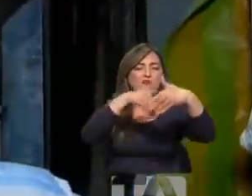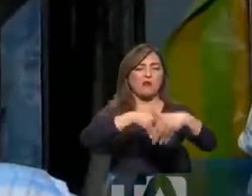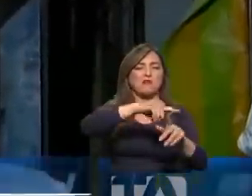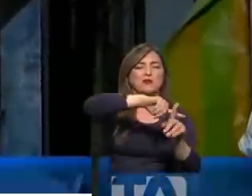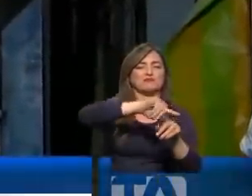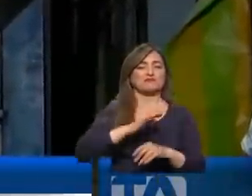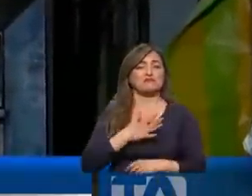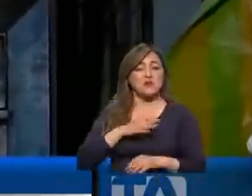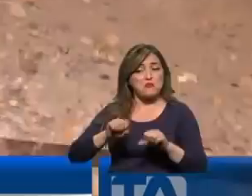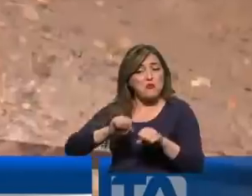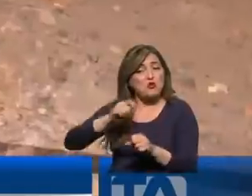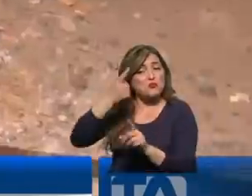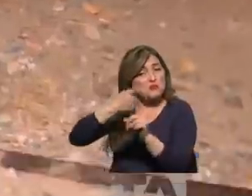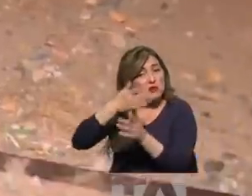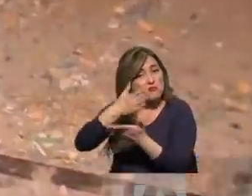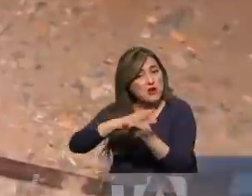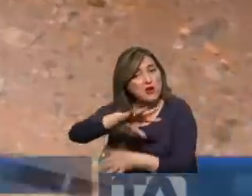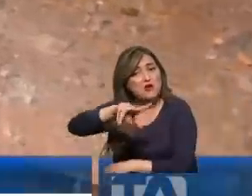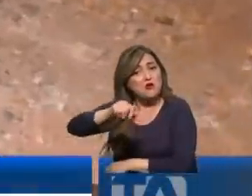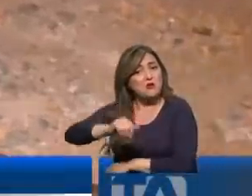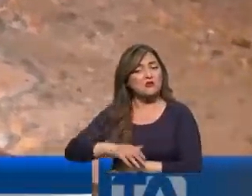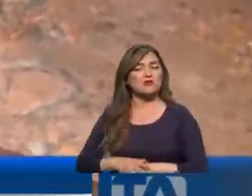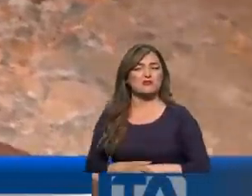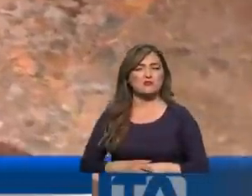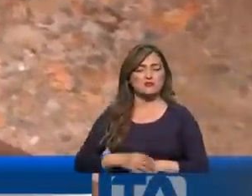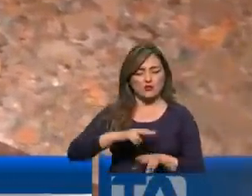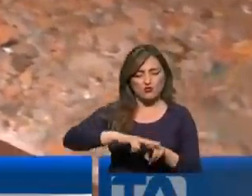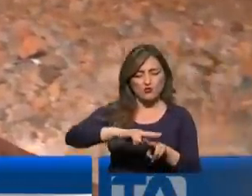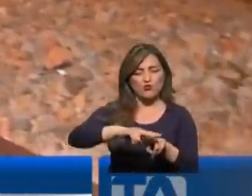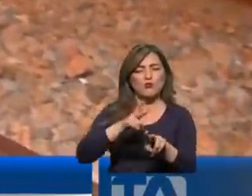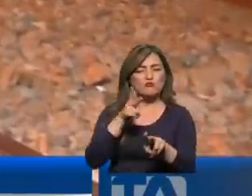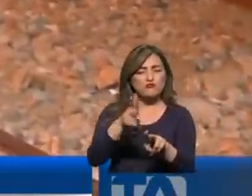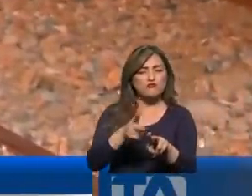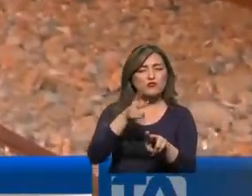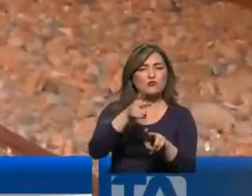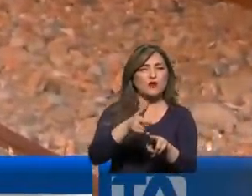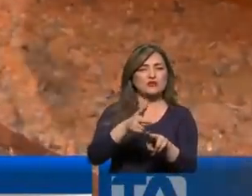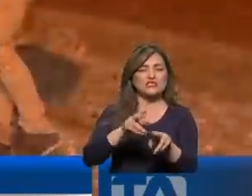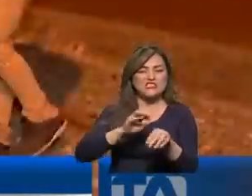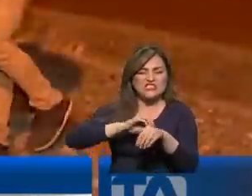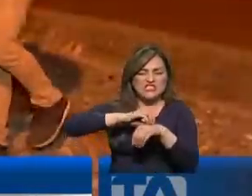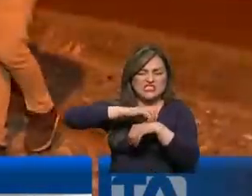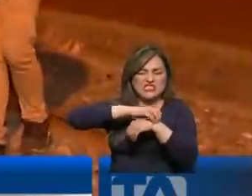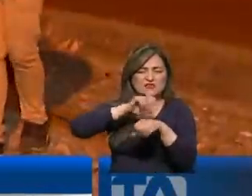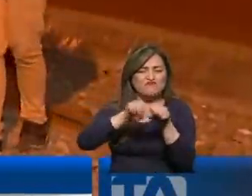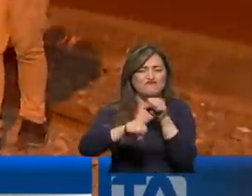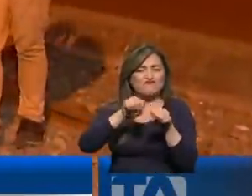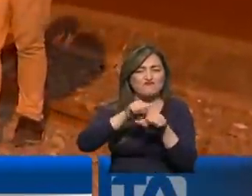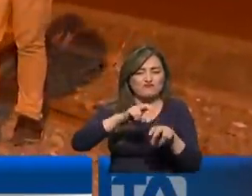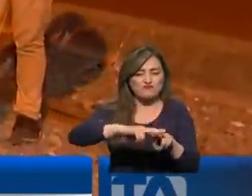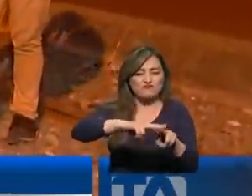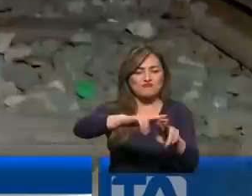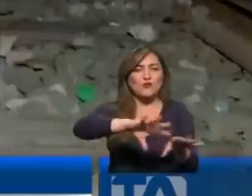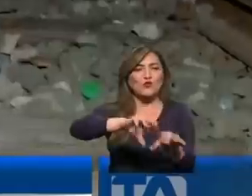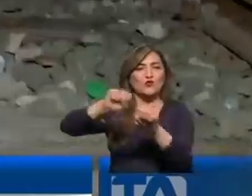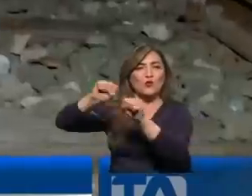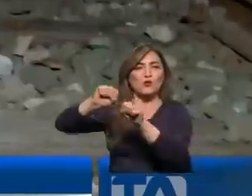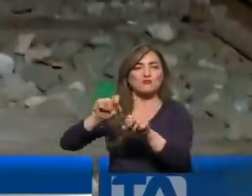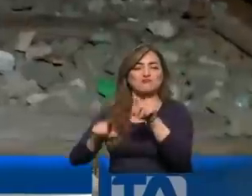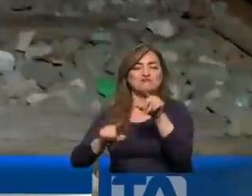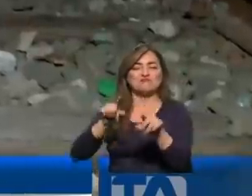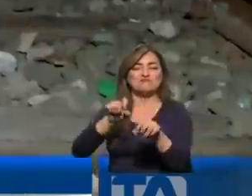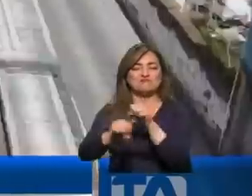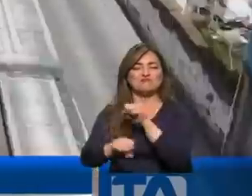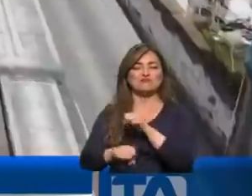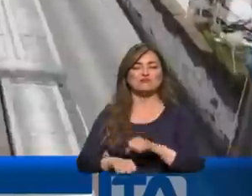hace como un mes y medio. ¿Y qué decir de la línea férrea? Oxidada. Aquí los durmientes ya no están y los que sí, se